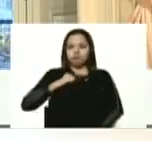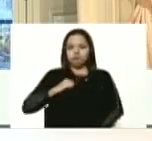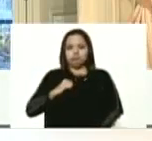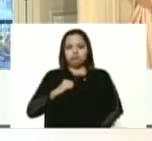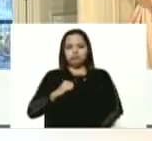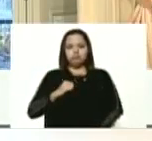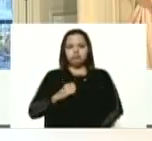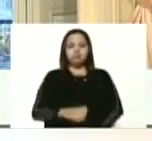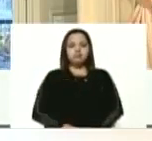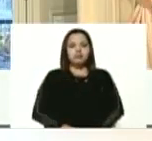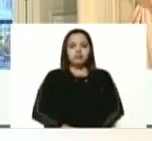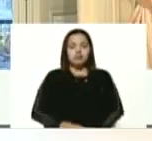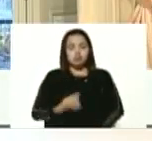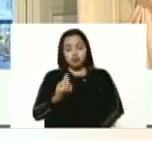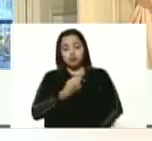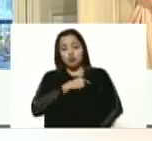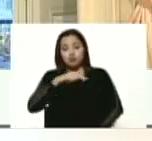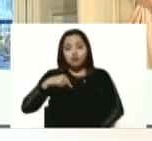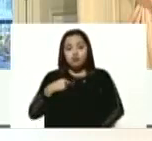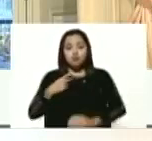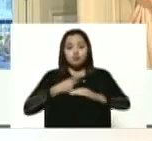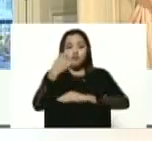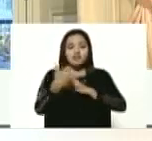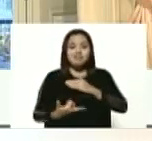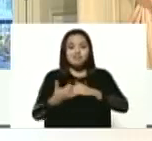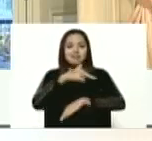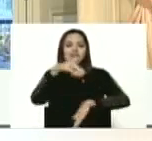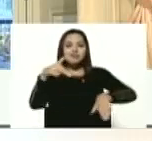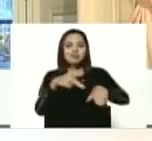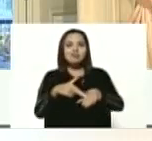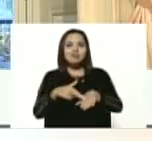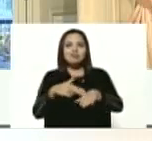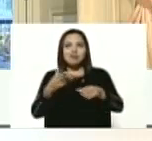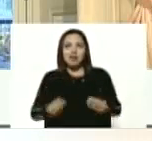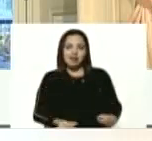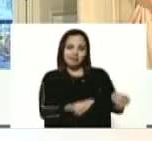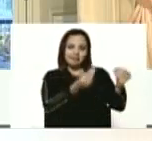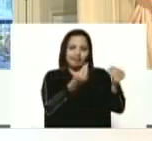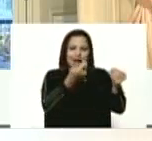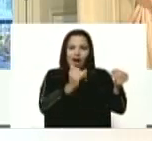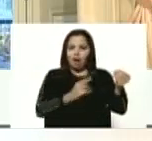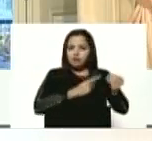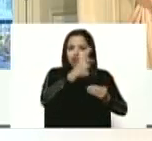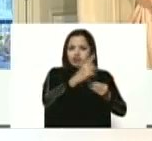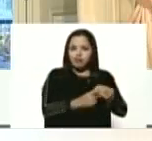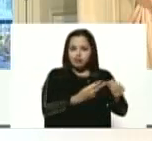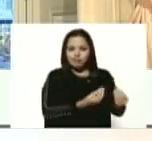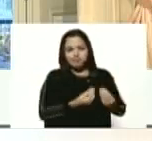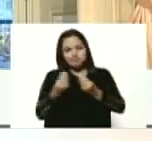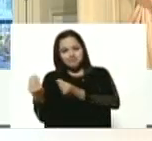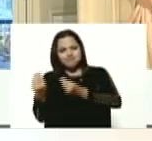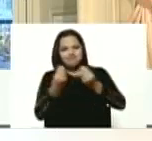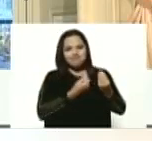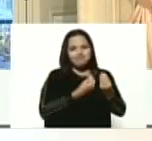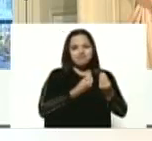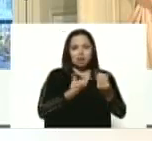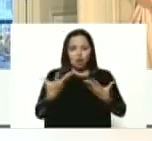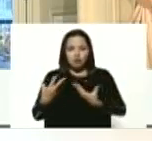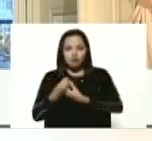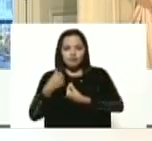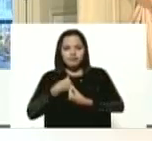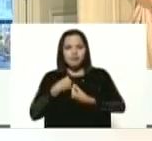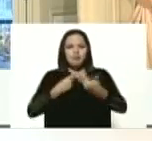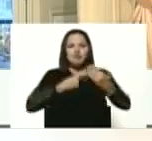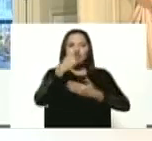nacional. Aquí lo cargo conmigo para arriba y para abajo. El proyecto nacional Simón